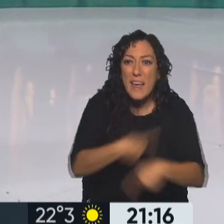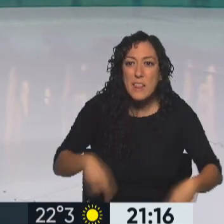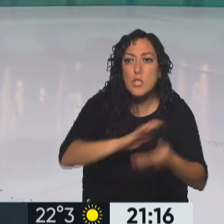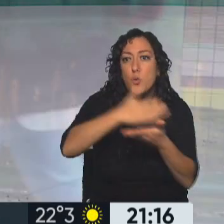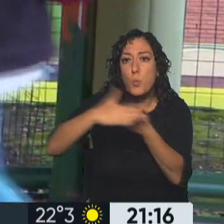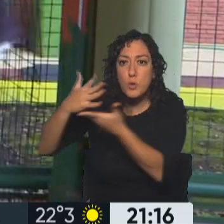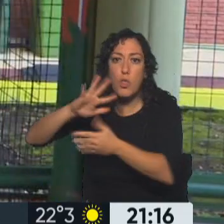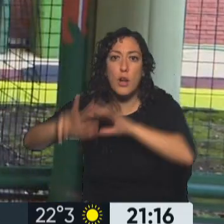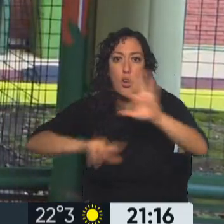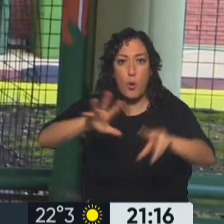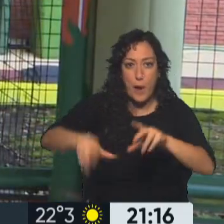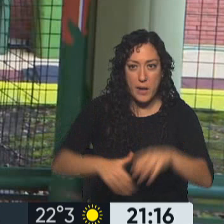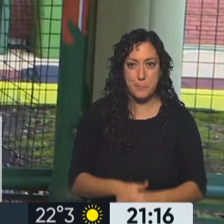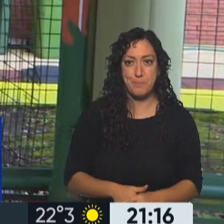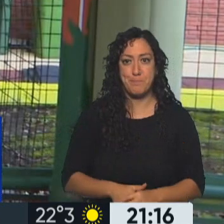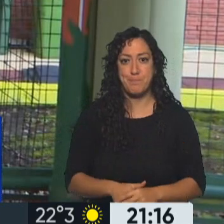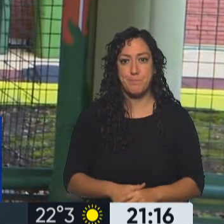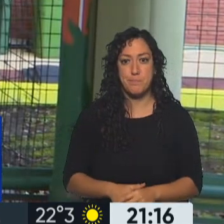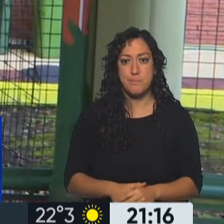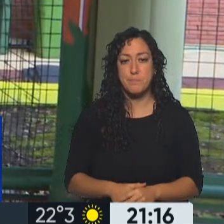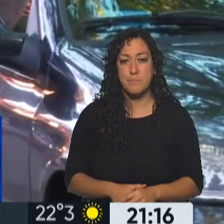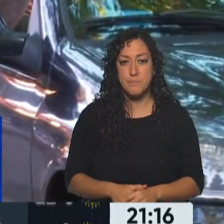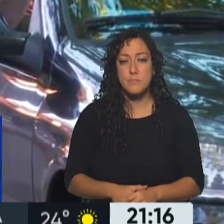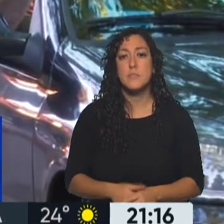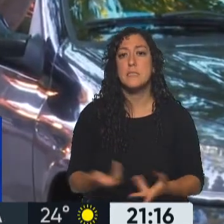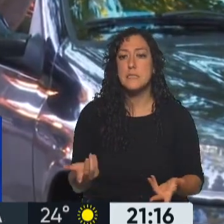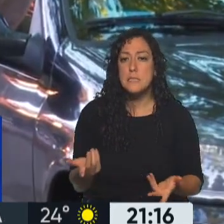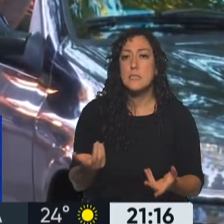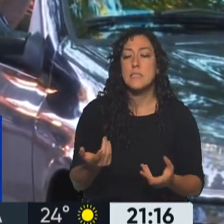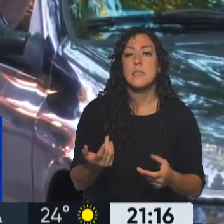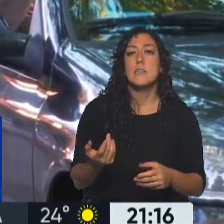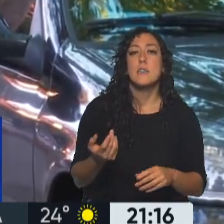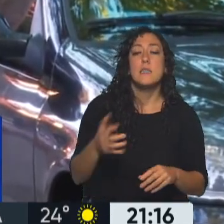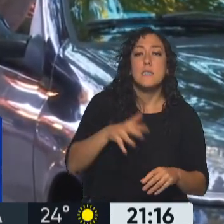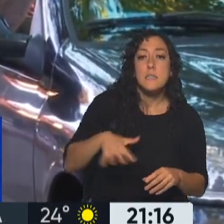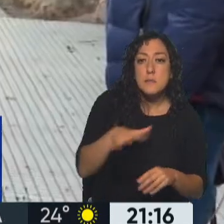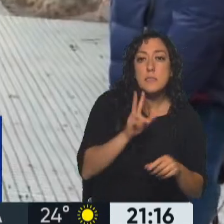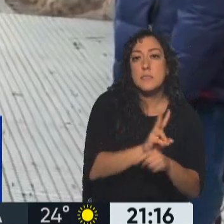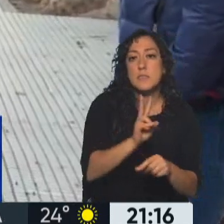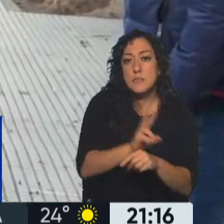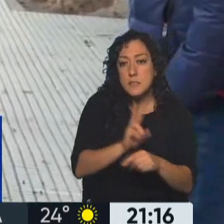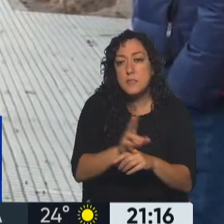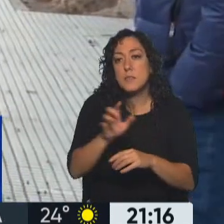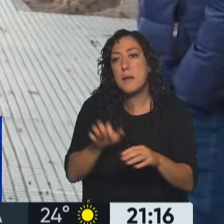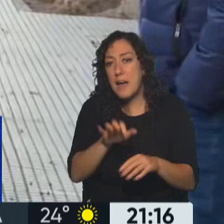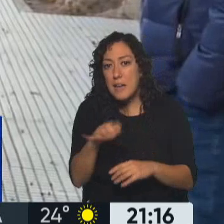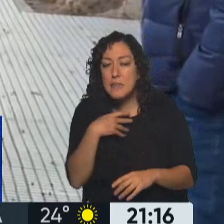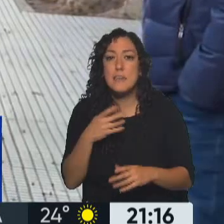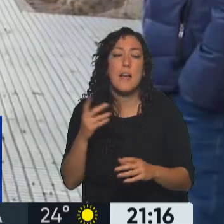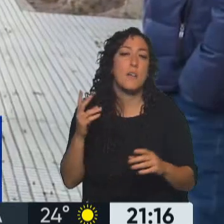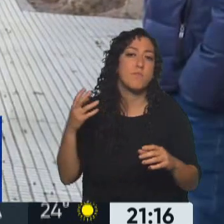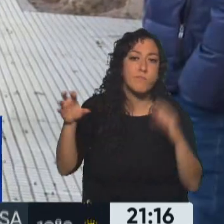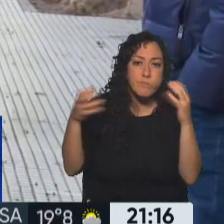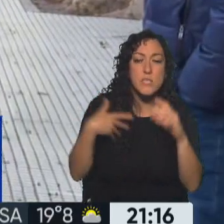computadoras. Escuela cuenta con casera, cuenta con espacio seguro donde están las máquinas, pero bueno, todo eso no fue